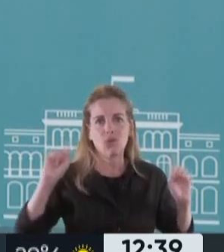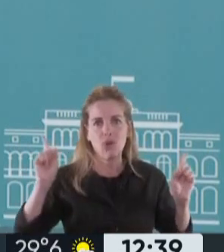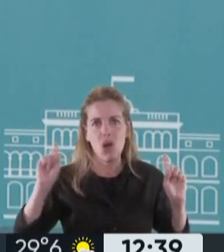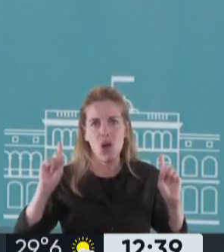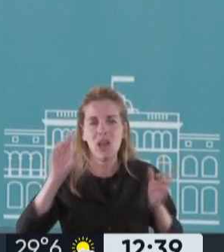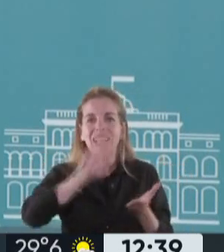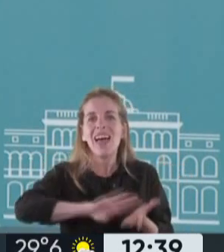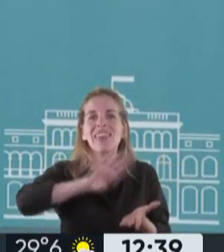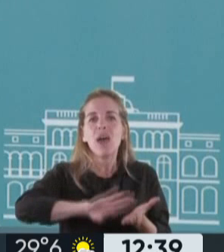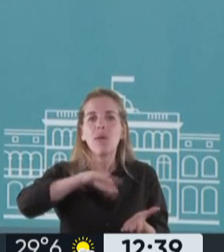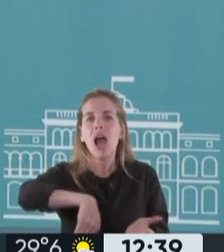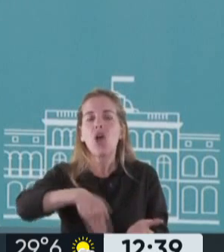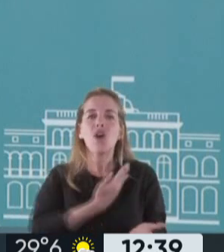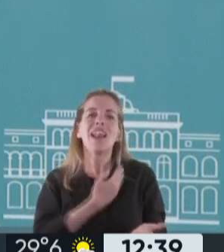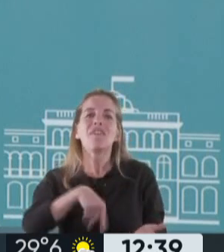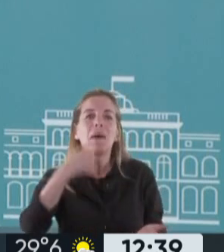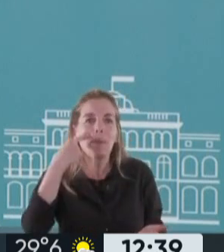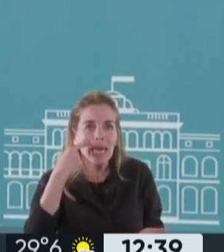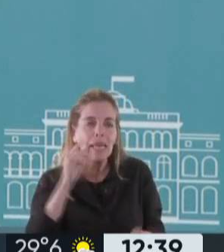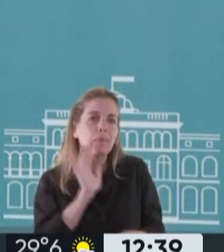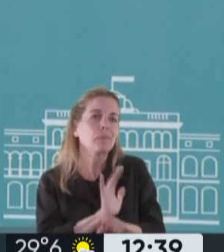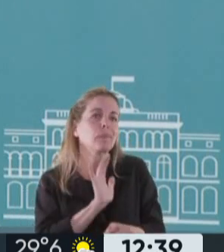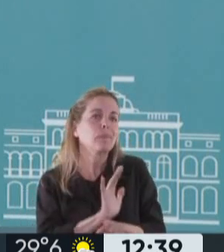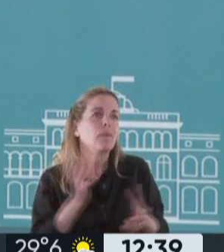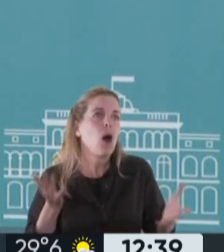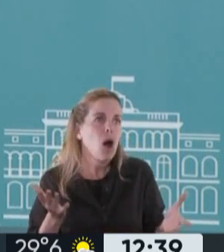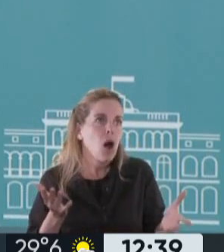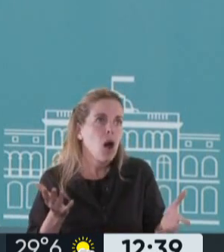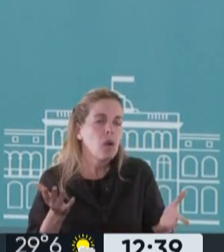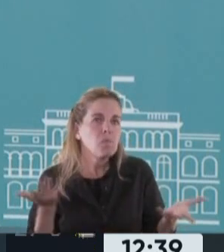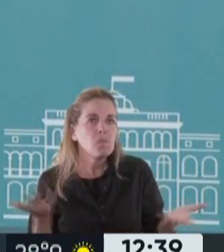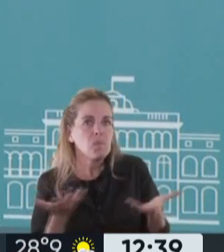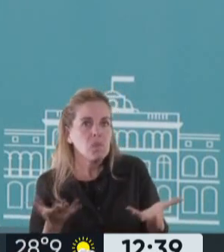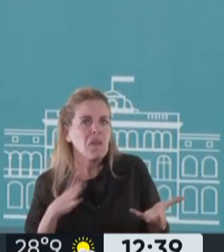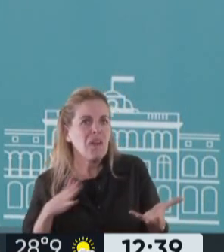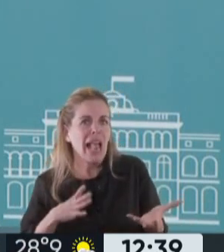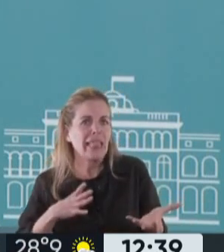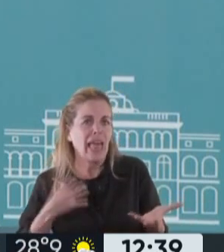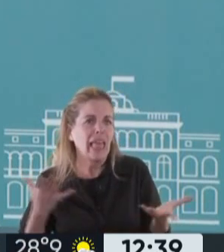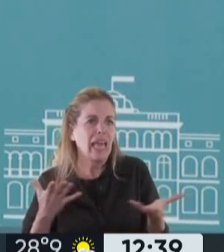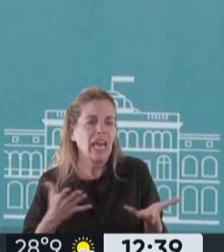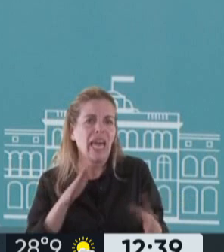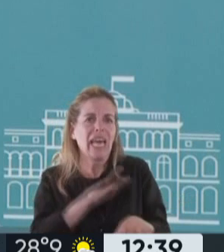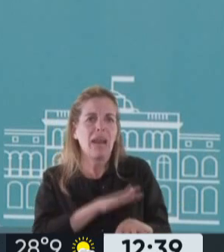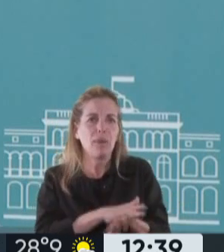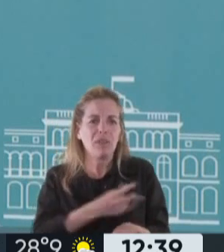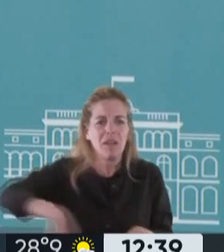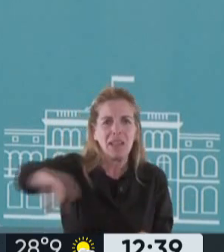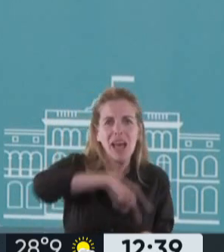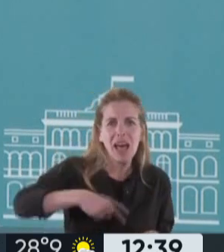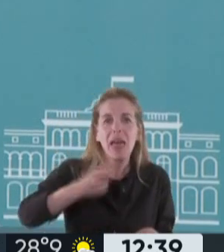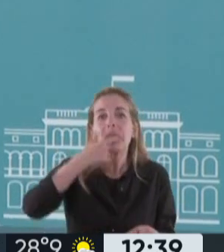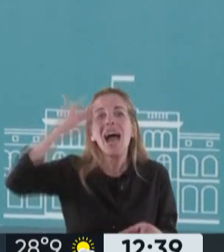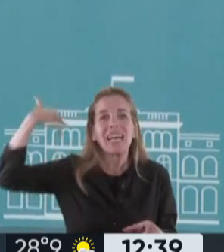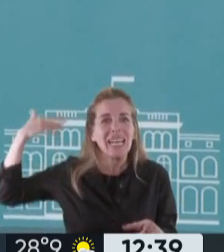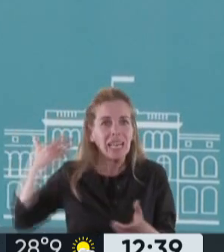deuda, no sé, por decirlo de alguna manera, irresponsable, que teníamos que pagar no sé cuántos miles de